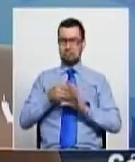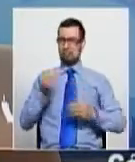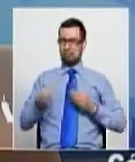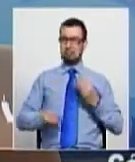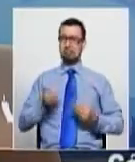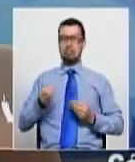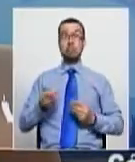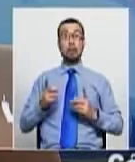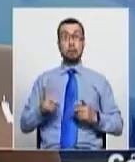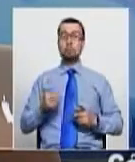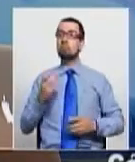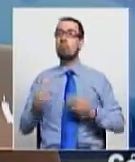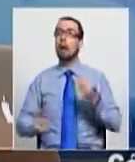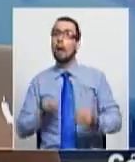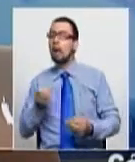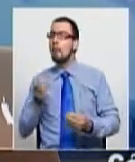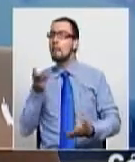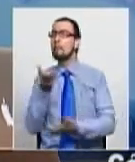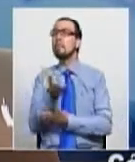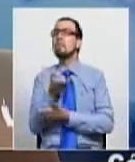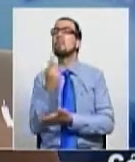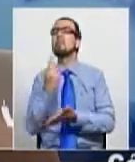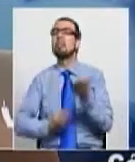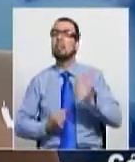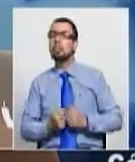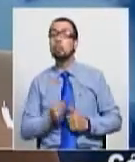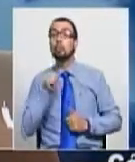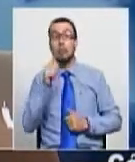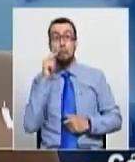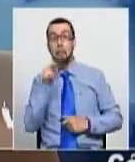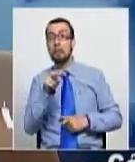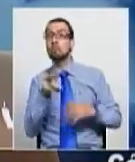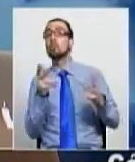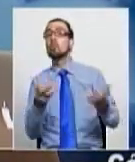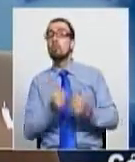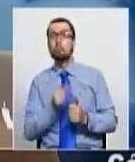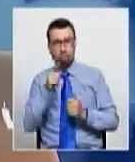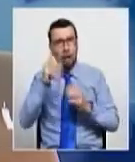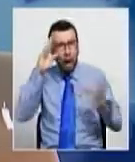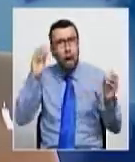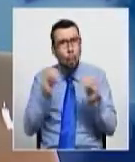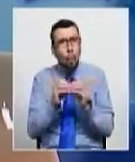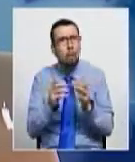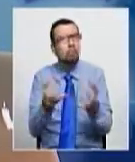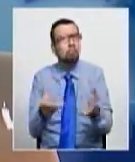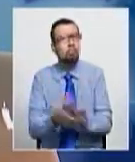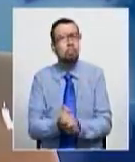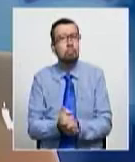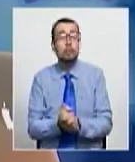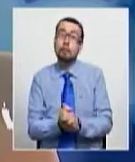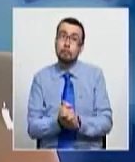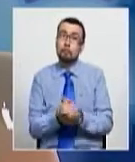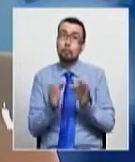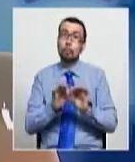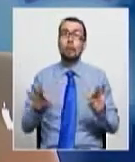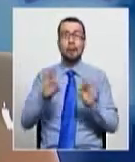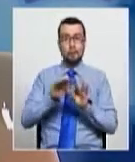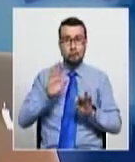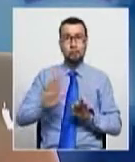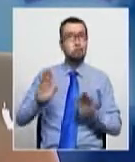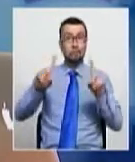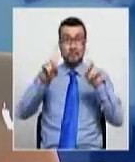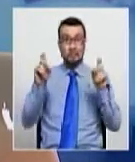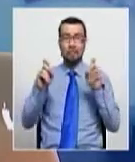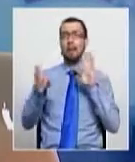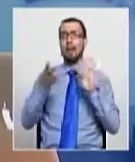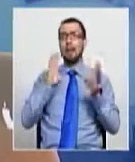haciendo que propone hacer ustedes cómo ver eso que están de acuerdo están efectivamente de ese tema entonces vamos